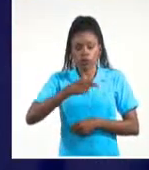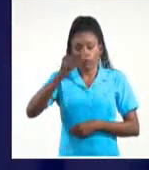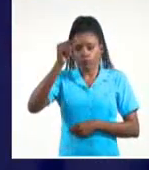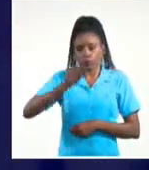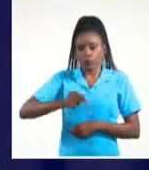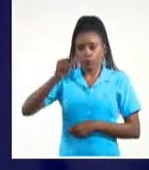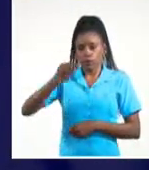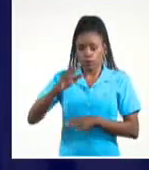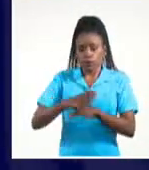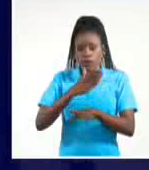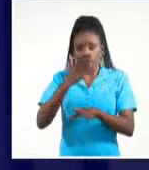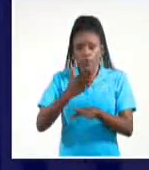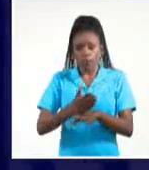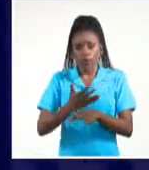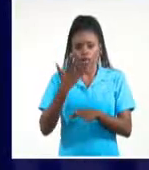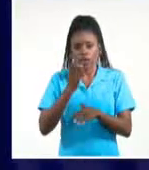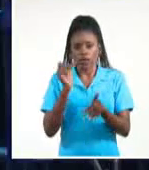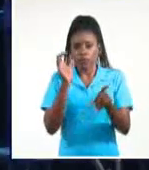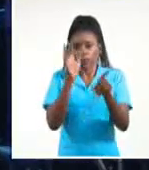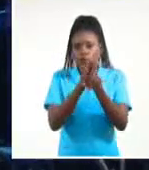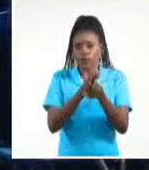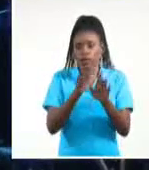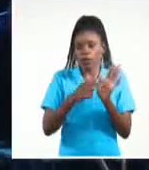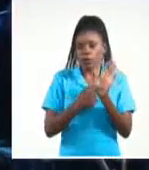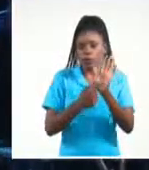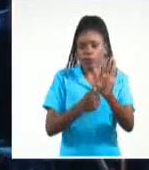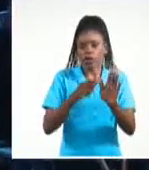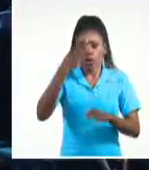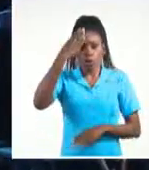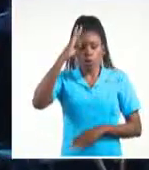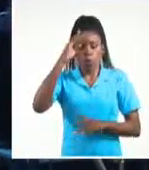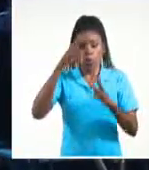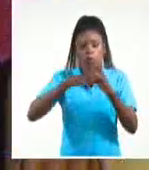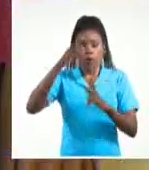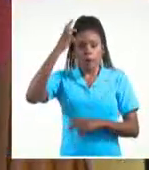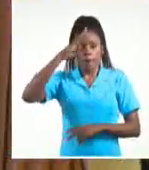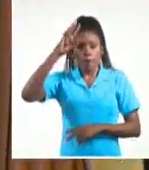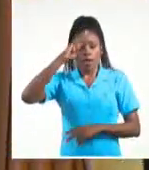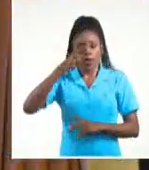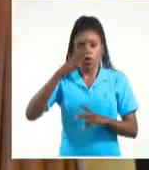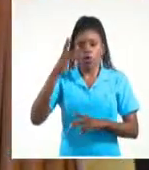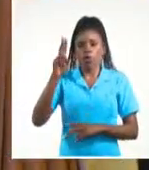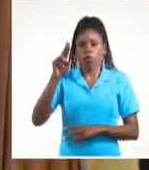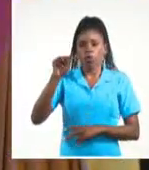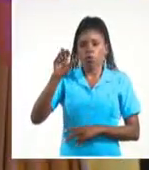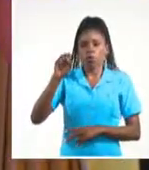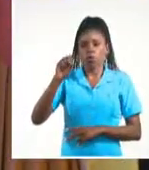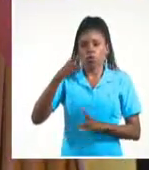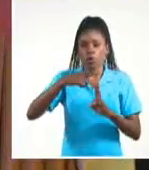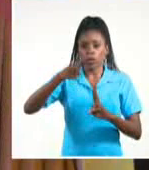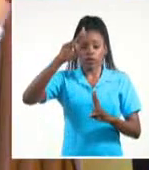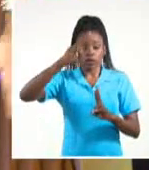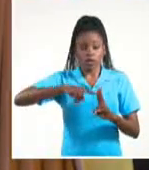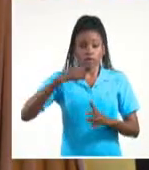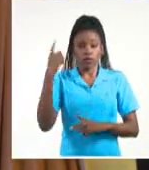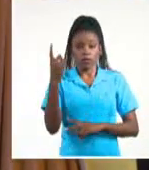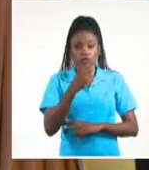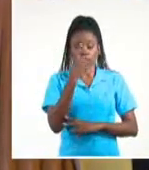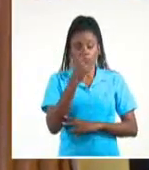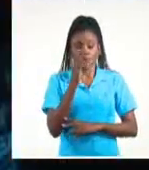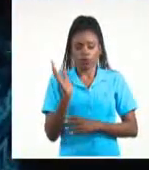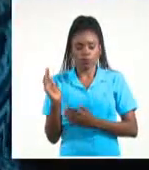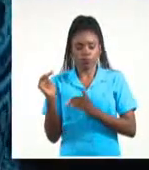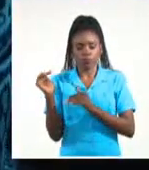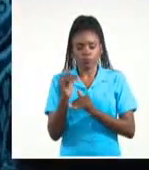a partir de la candidatura binacional presentada por Cuba y México a la UNESCO. La Sala Avellaneda del Teatro Nacional acogió al